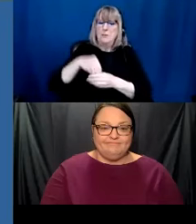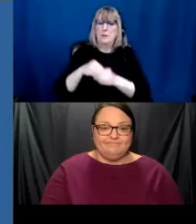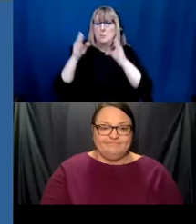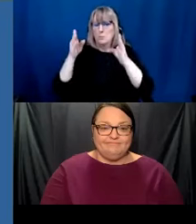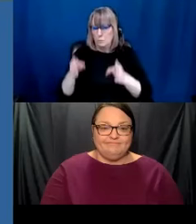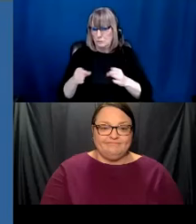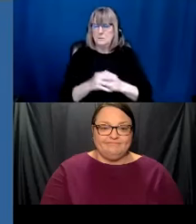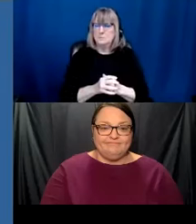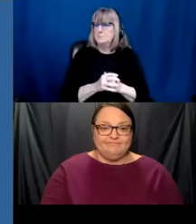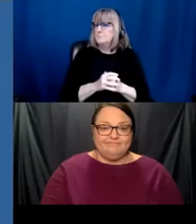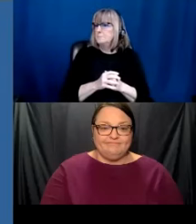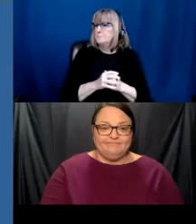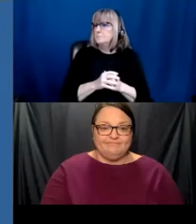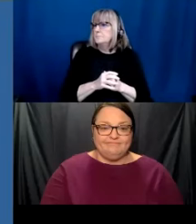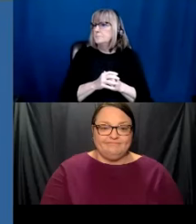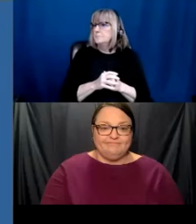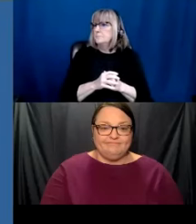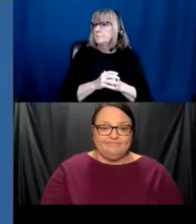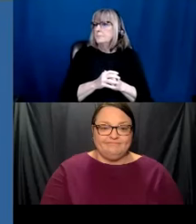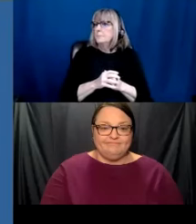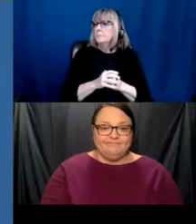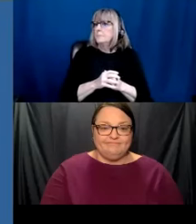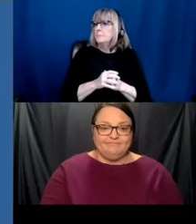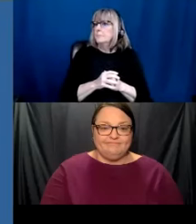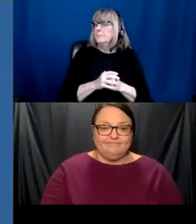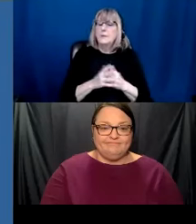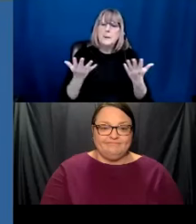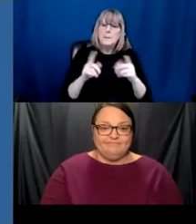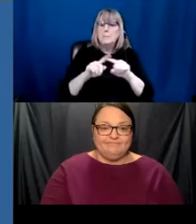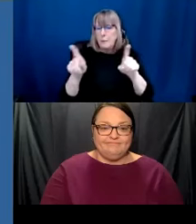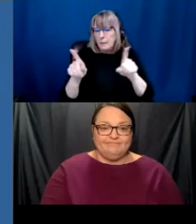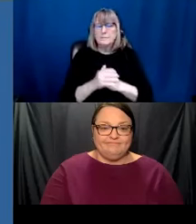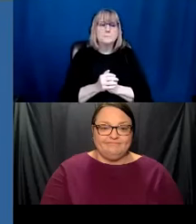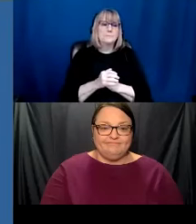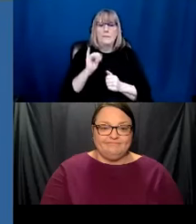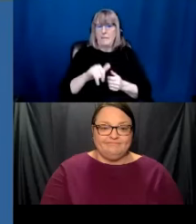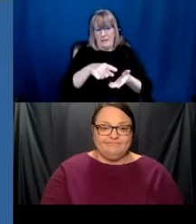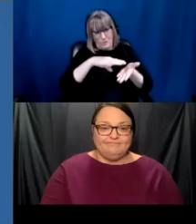el compromiso de tener siempre como mínimo intérpretes de ASL